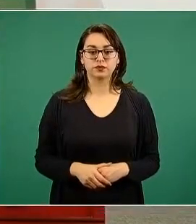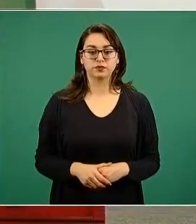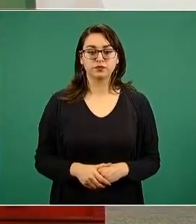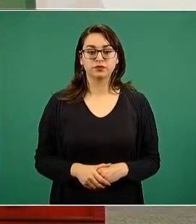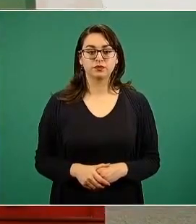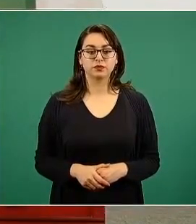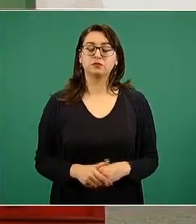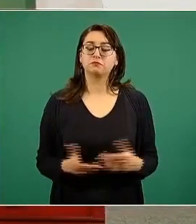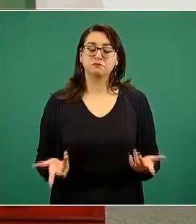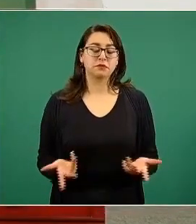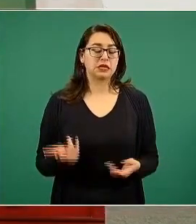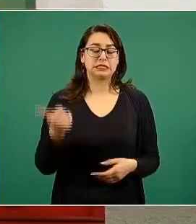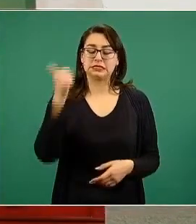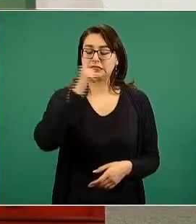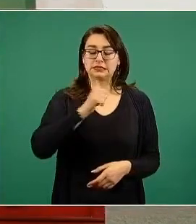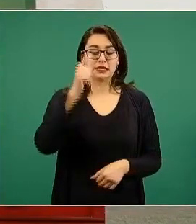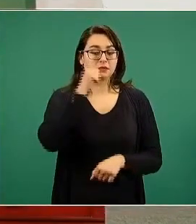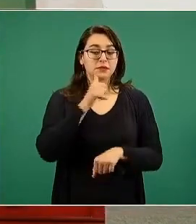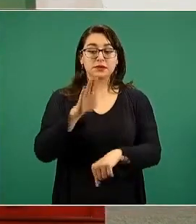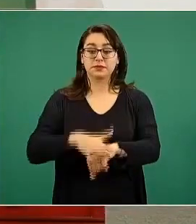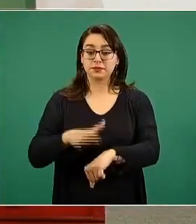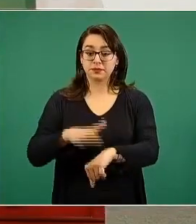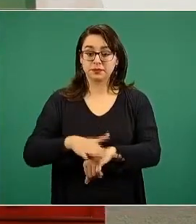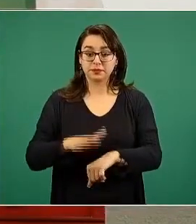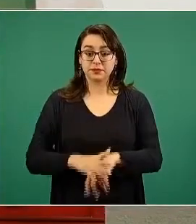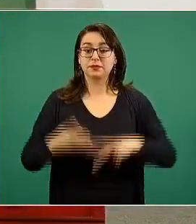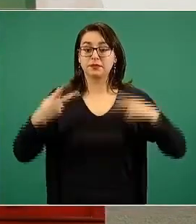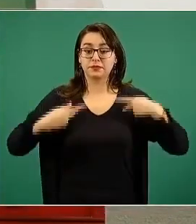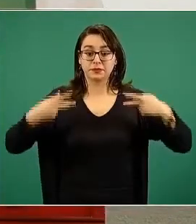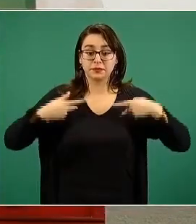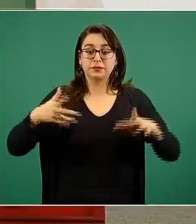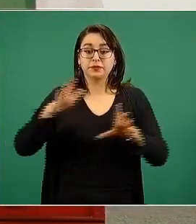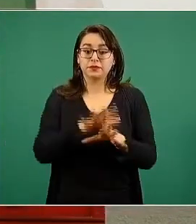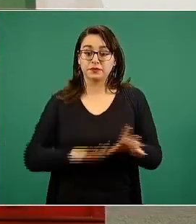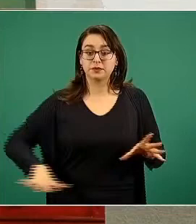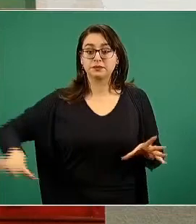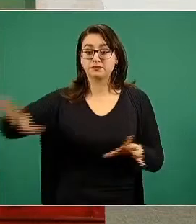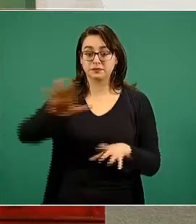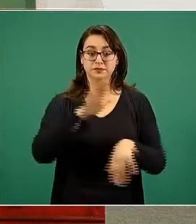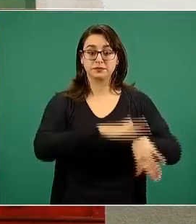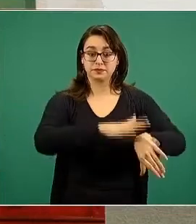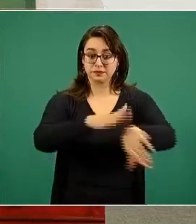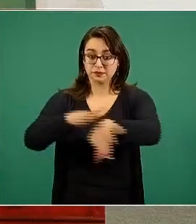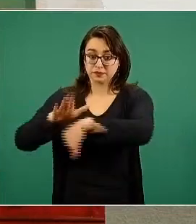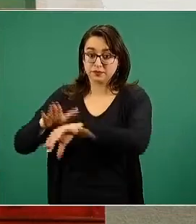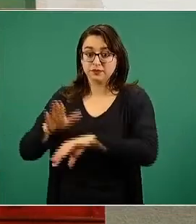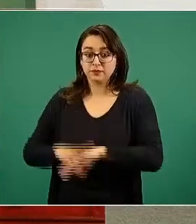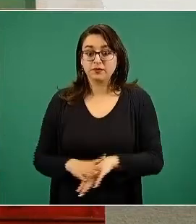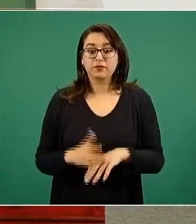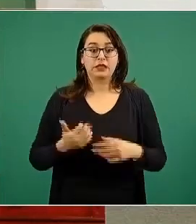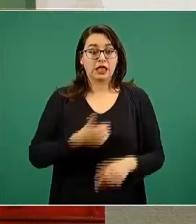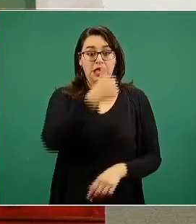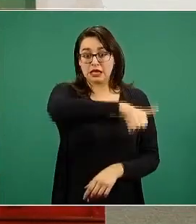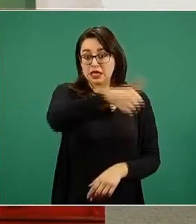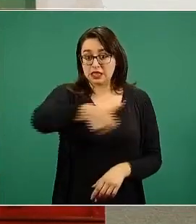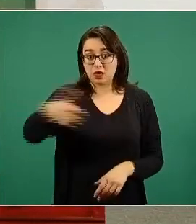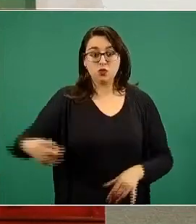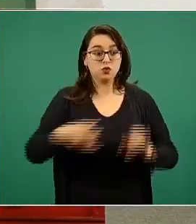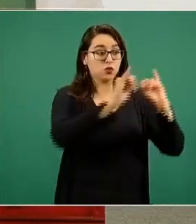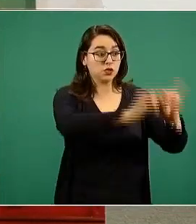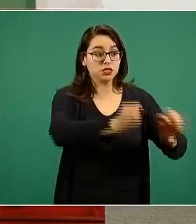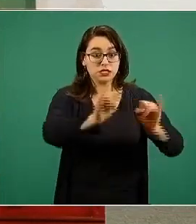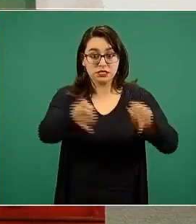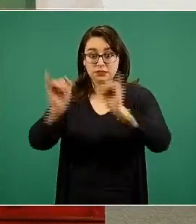primero, como siempre, es a la sociedad, a los que también tomamos decisiones personales